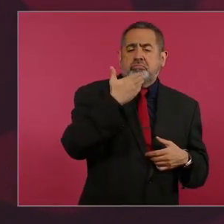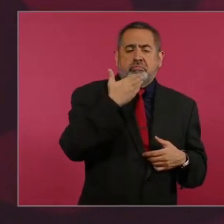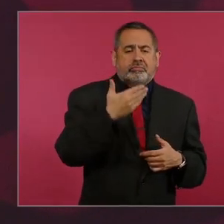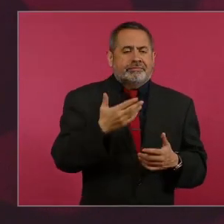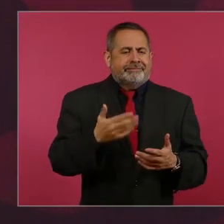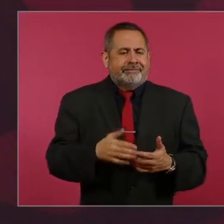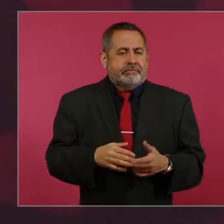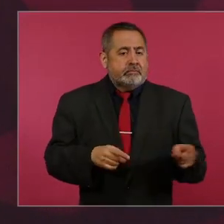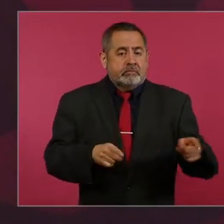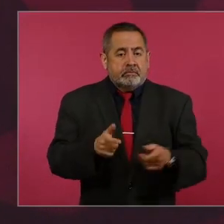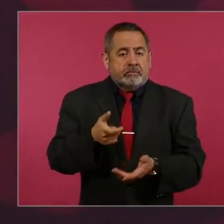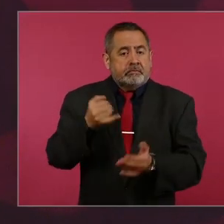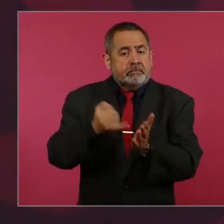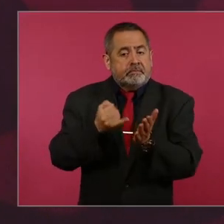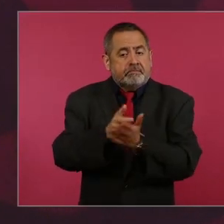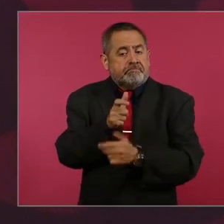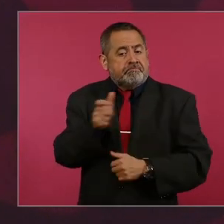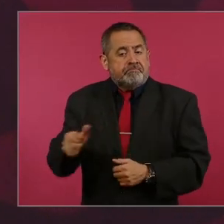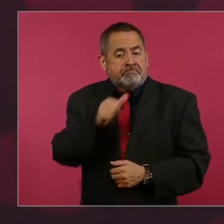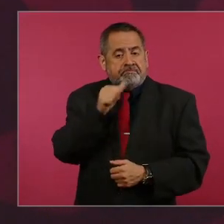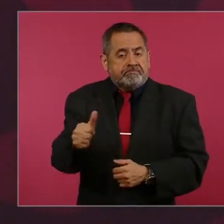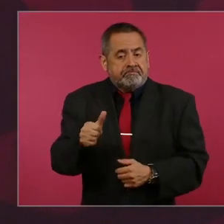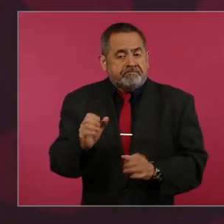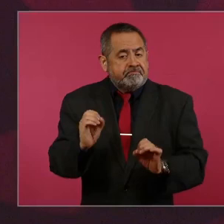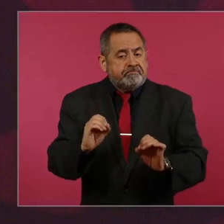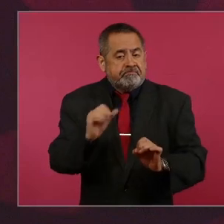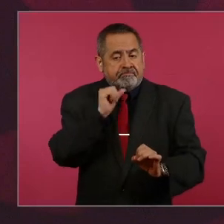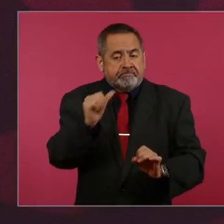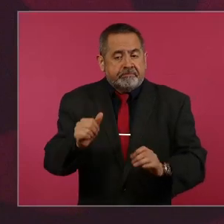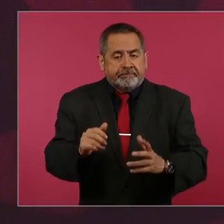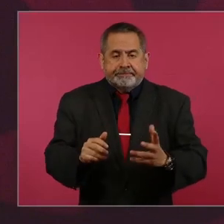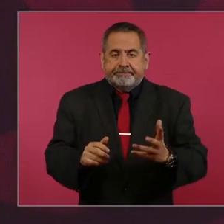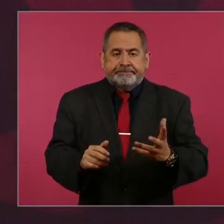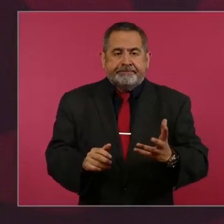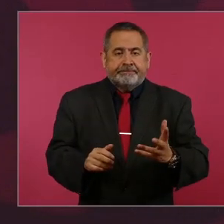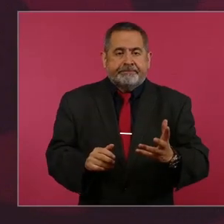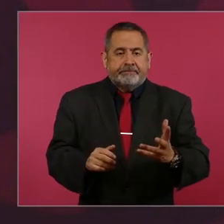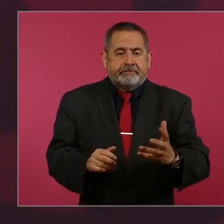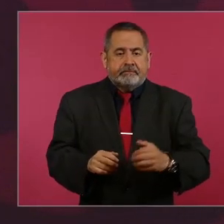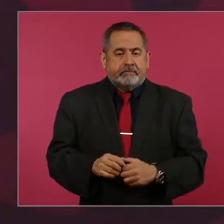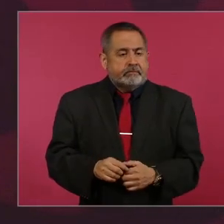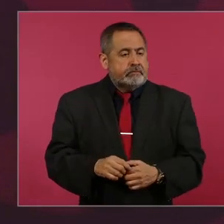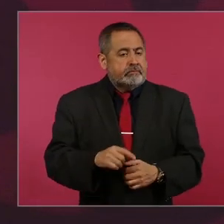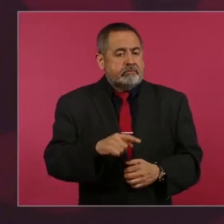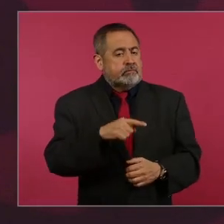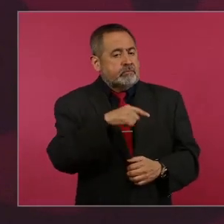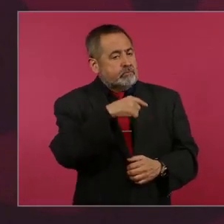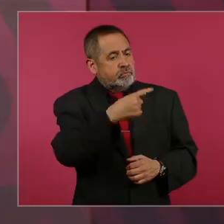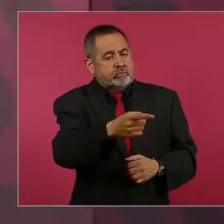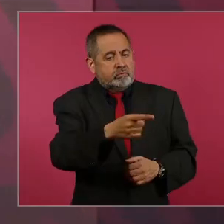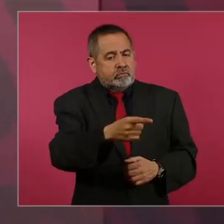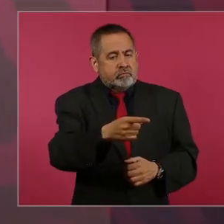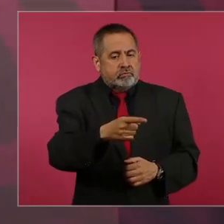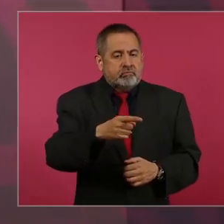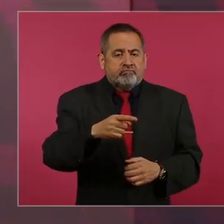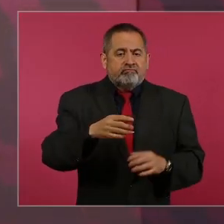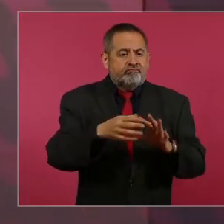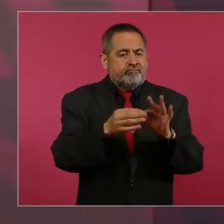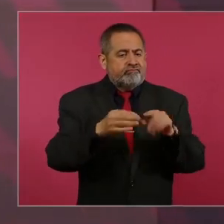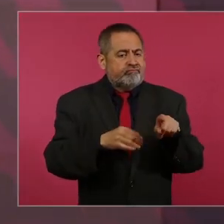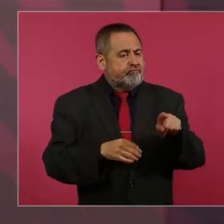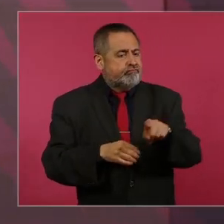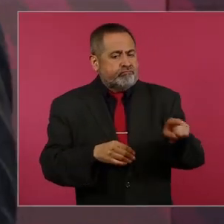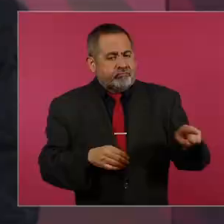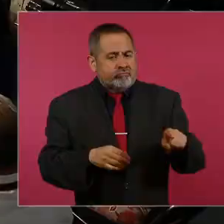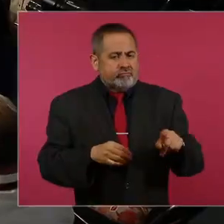Ellos no pagan impuestos, pero en sus exposiciones, en